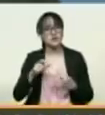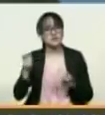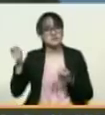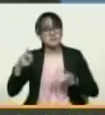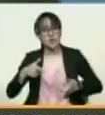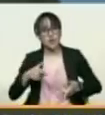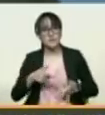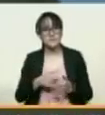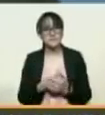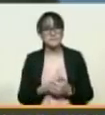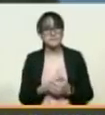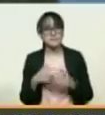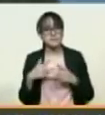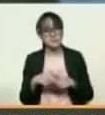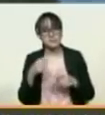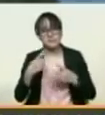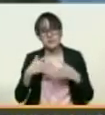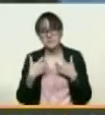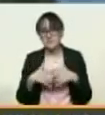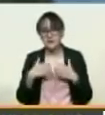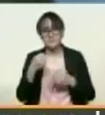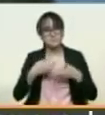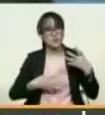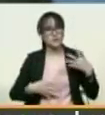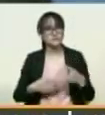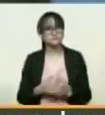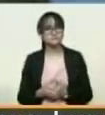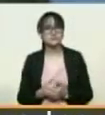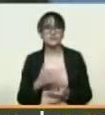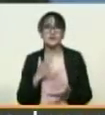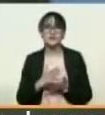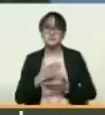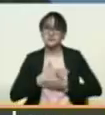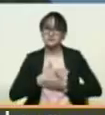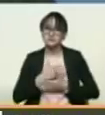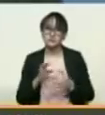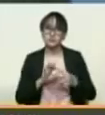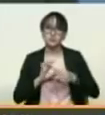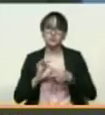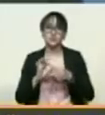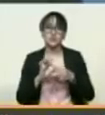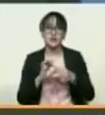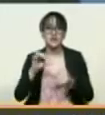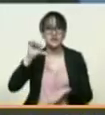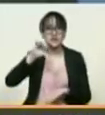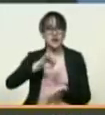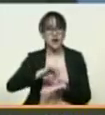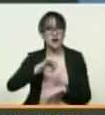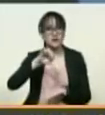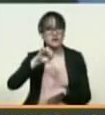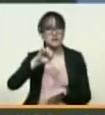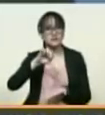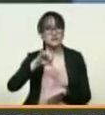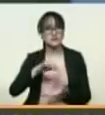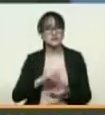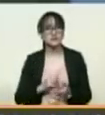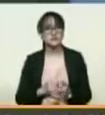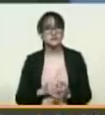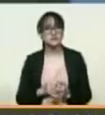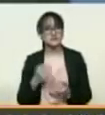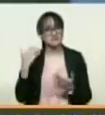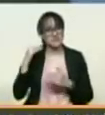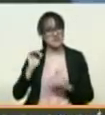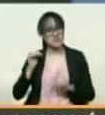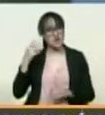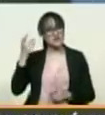partes, piezas, repuestos, maquinaria. Y siempre nosotros estamos hermanados con Irán desde épocas del comandante Hugo Chávez